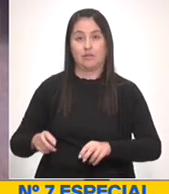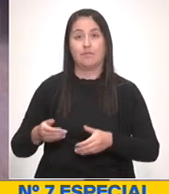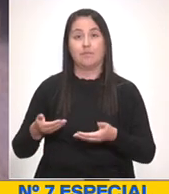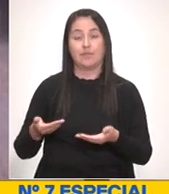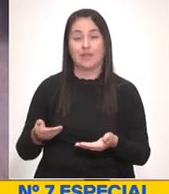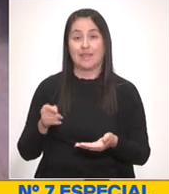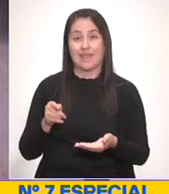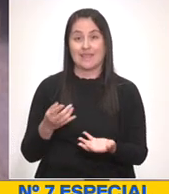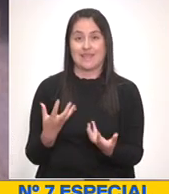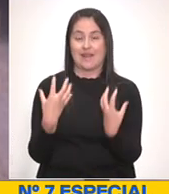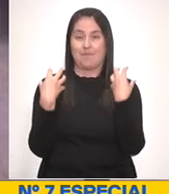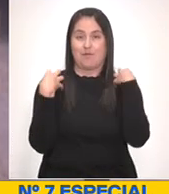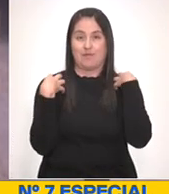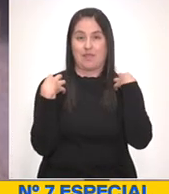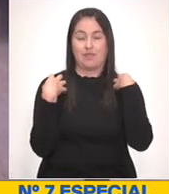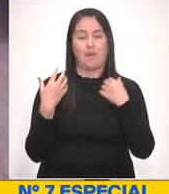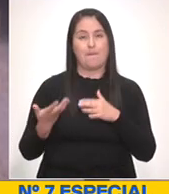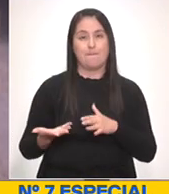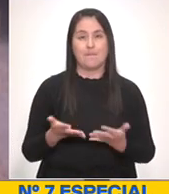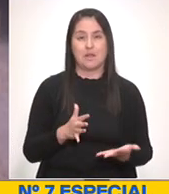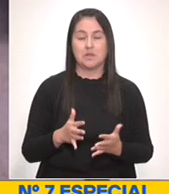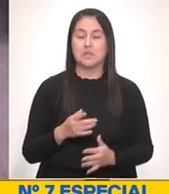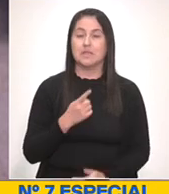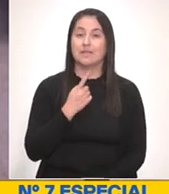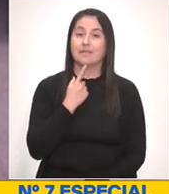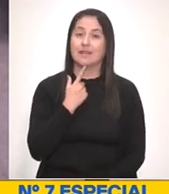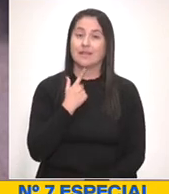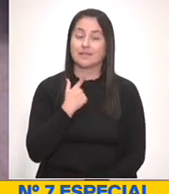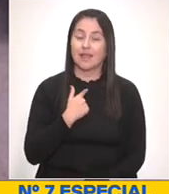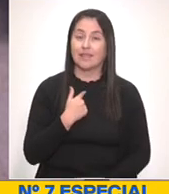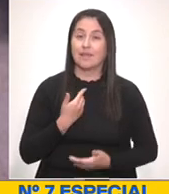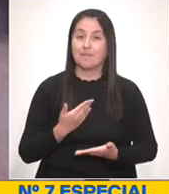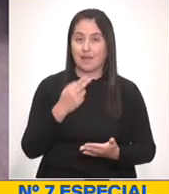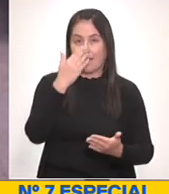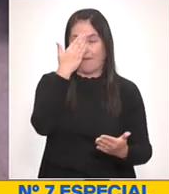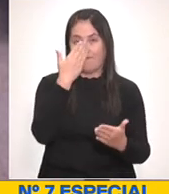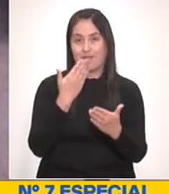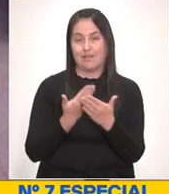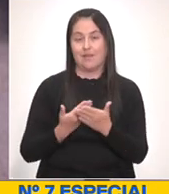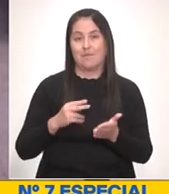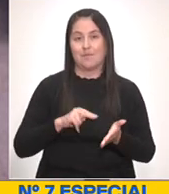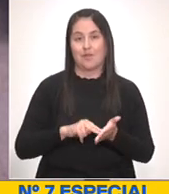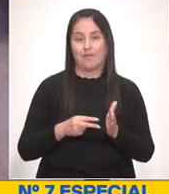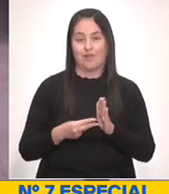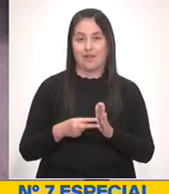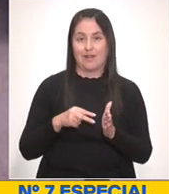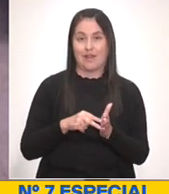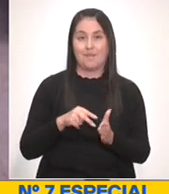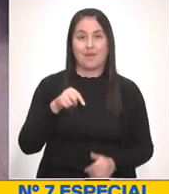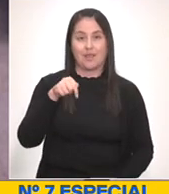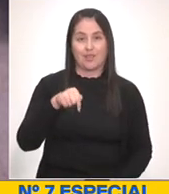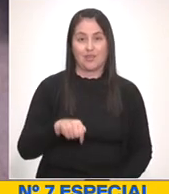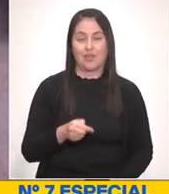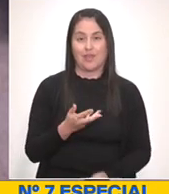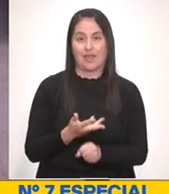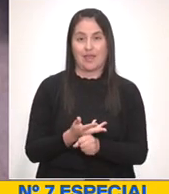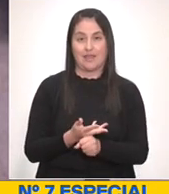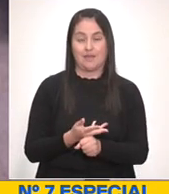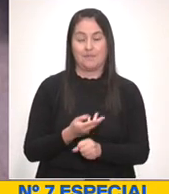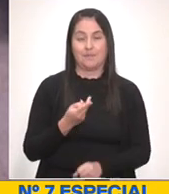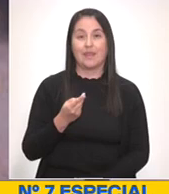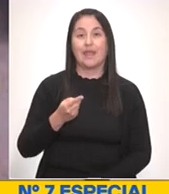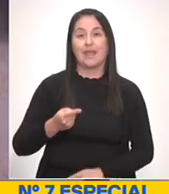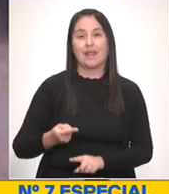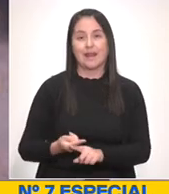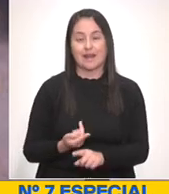esa facultad pareciera ser interesante para enfrentar los problemas que hoy día existen Pero insisto presidente me